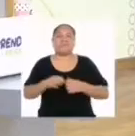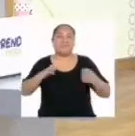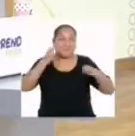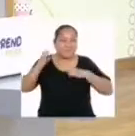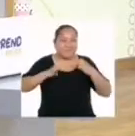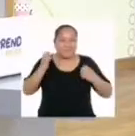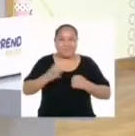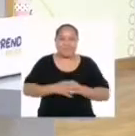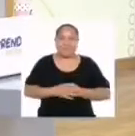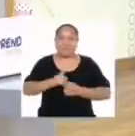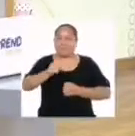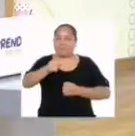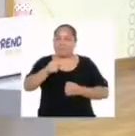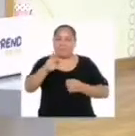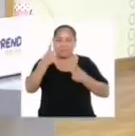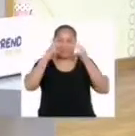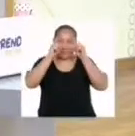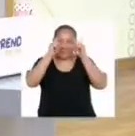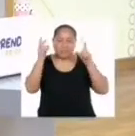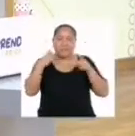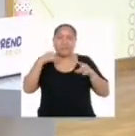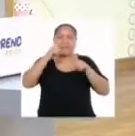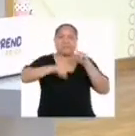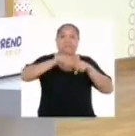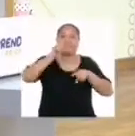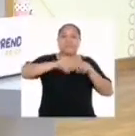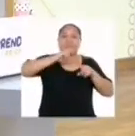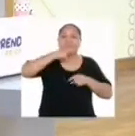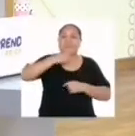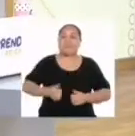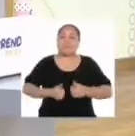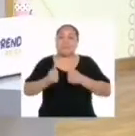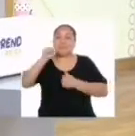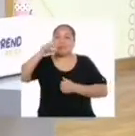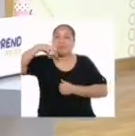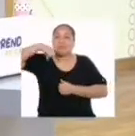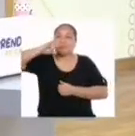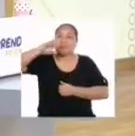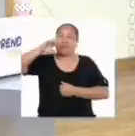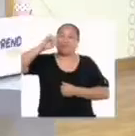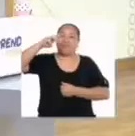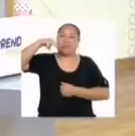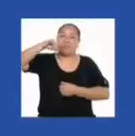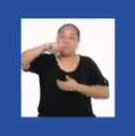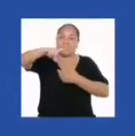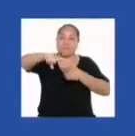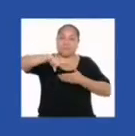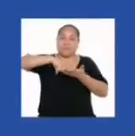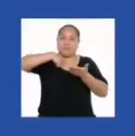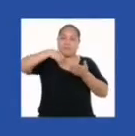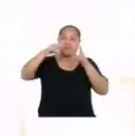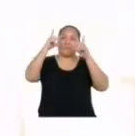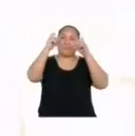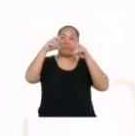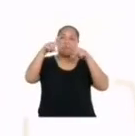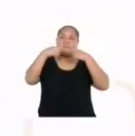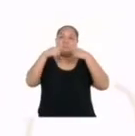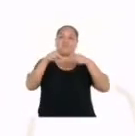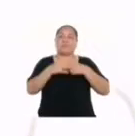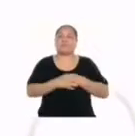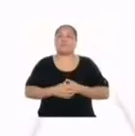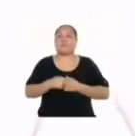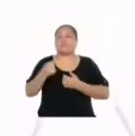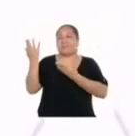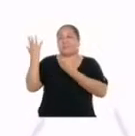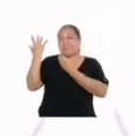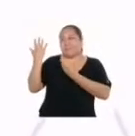¡Qué emoción! No me van a creer. Mis primas, que viven en Apurímac, me han enviado algunas fotos con un mensaje que dice: